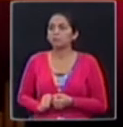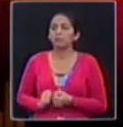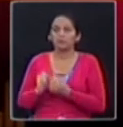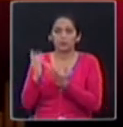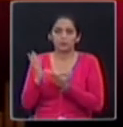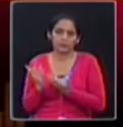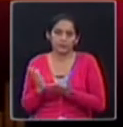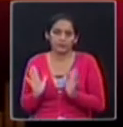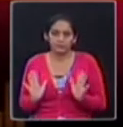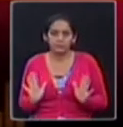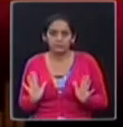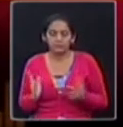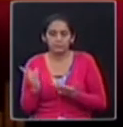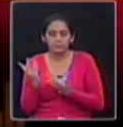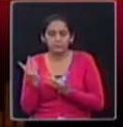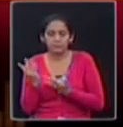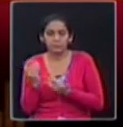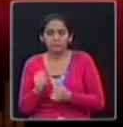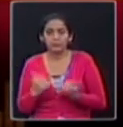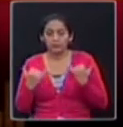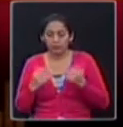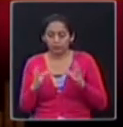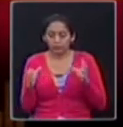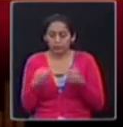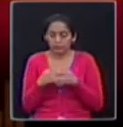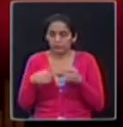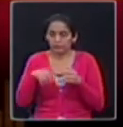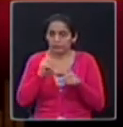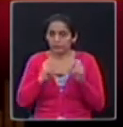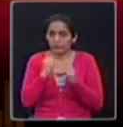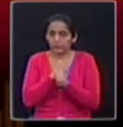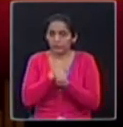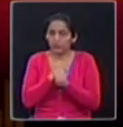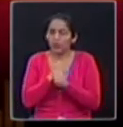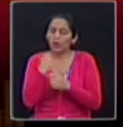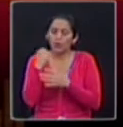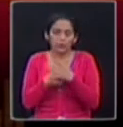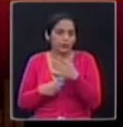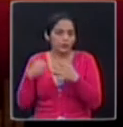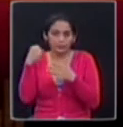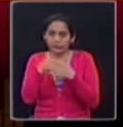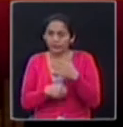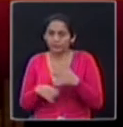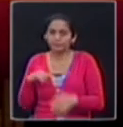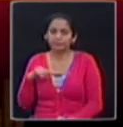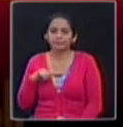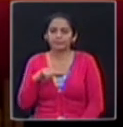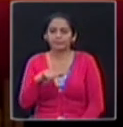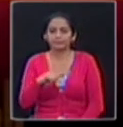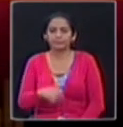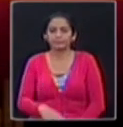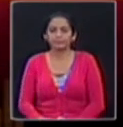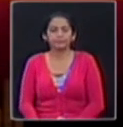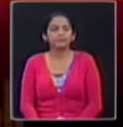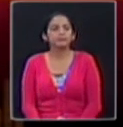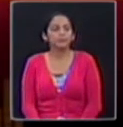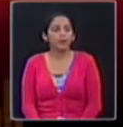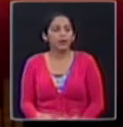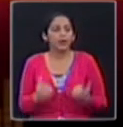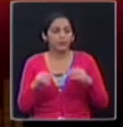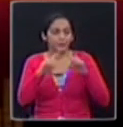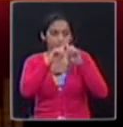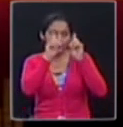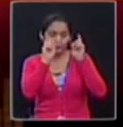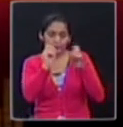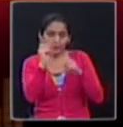Unitario frente a la situación económica, política y social que hoy se desarrolla en nuestro país. Les voy a plantear una pregunta a